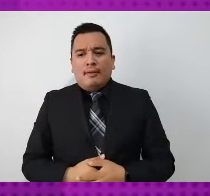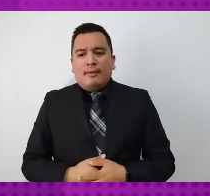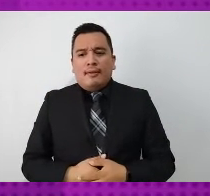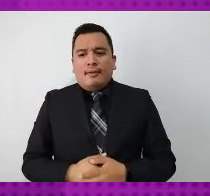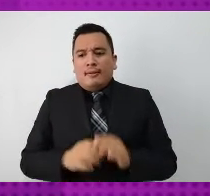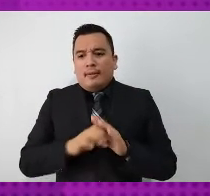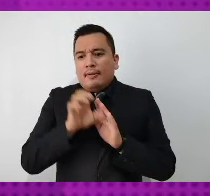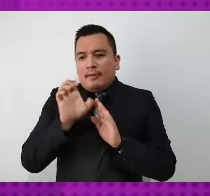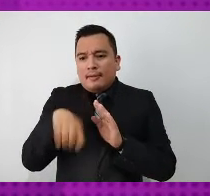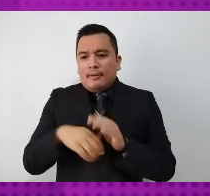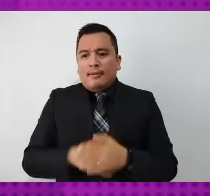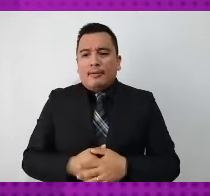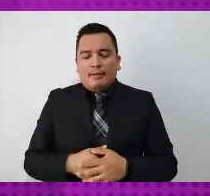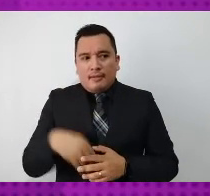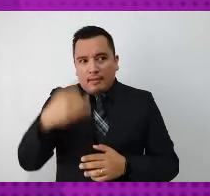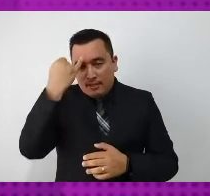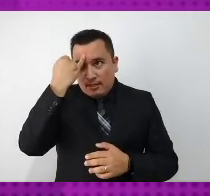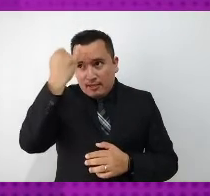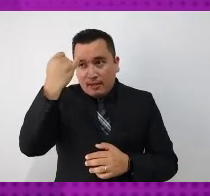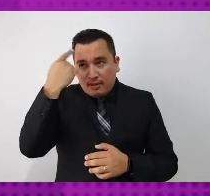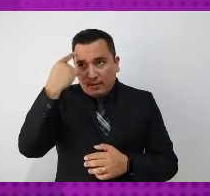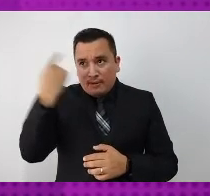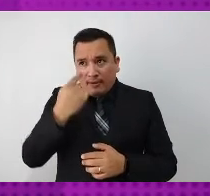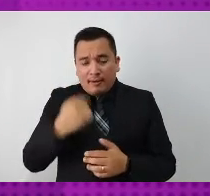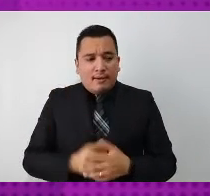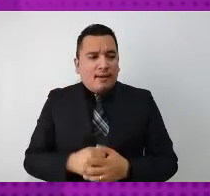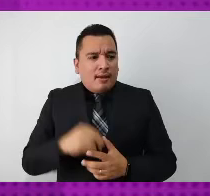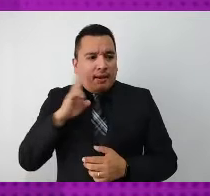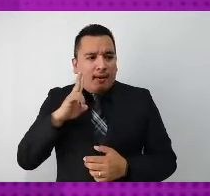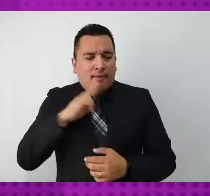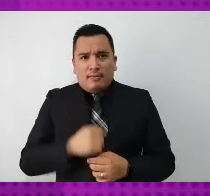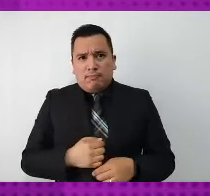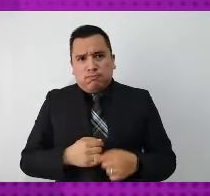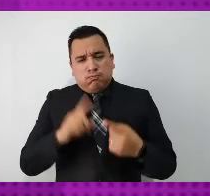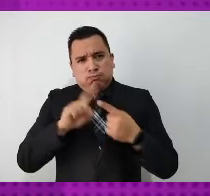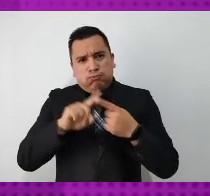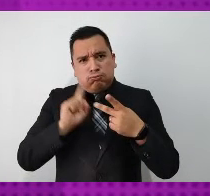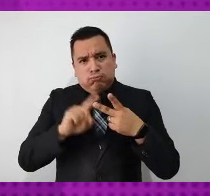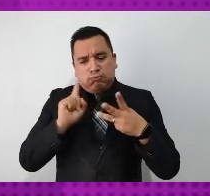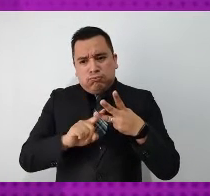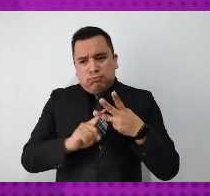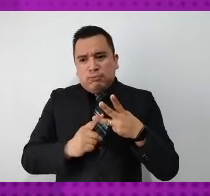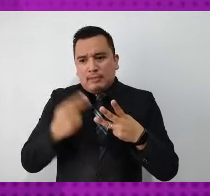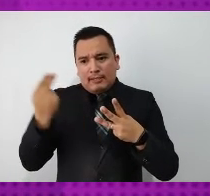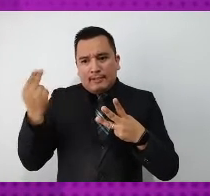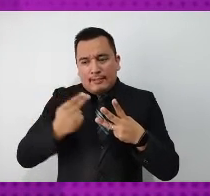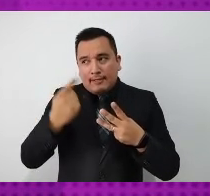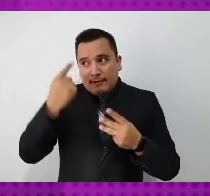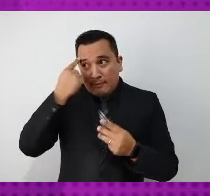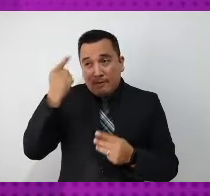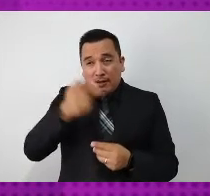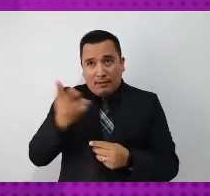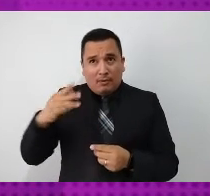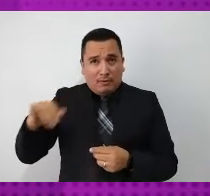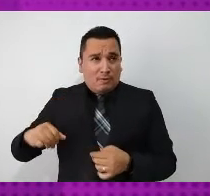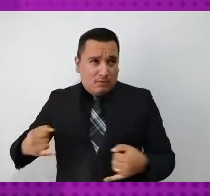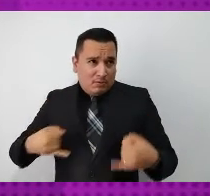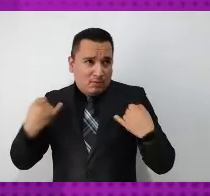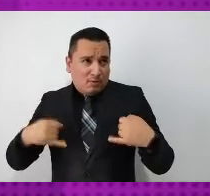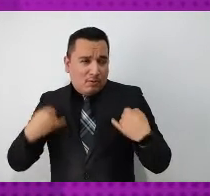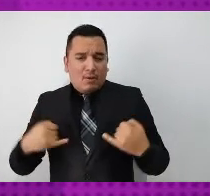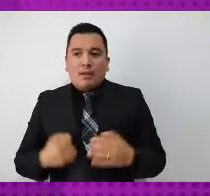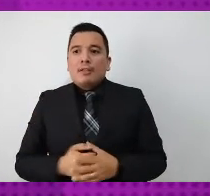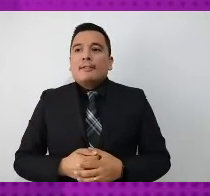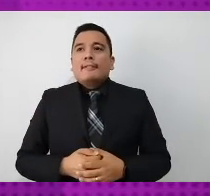propuesta integral sobre tres ejes que deberían guiar según los jóvenes que estamos ahí participando la